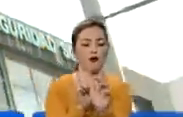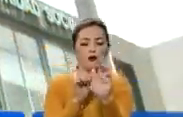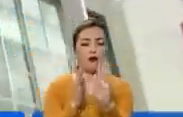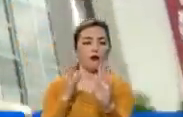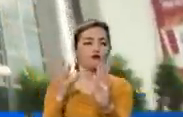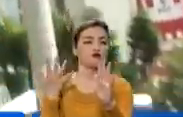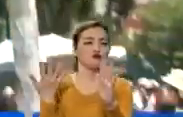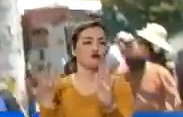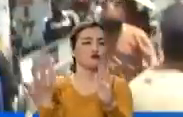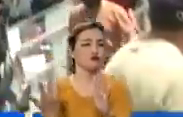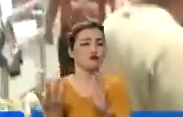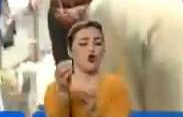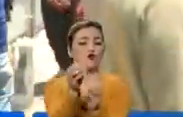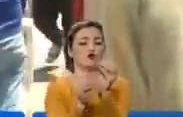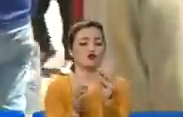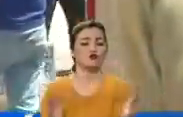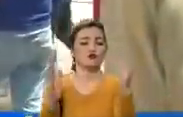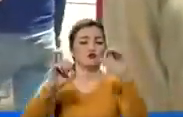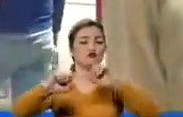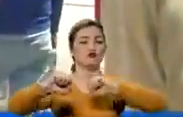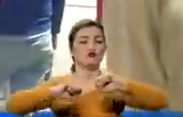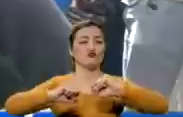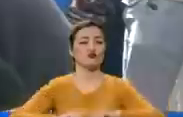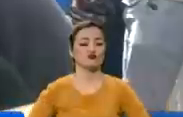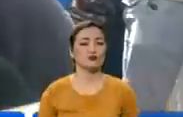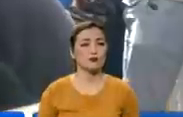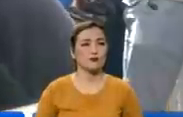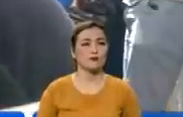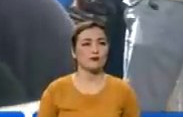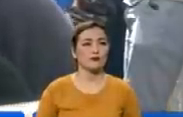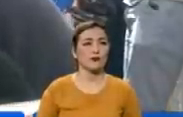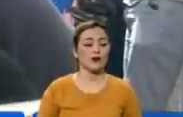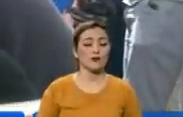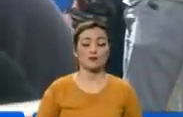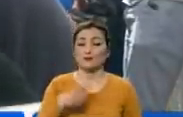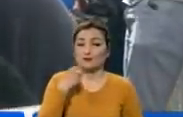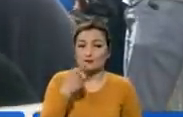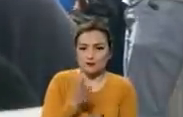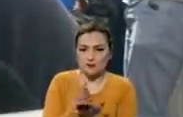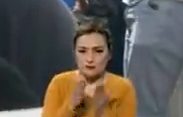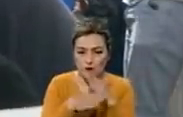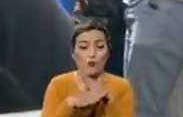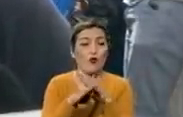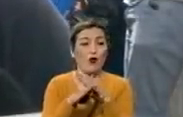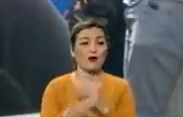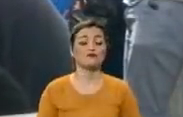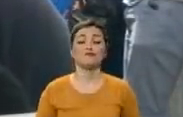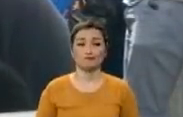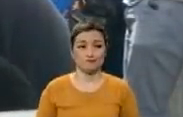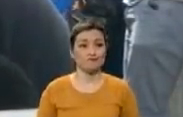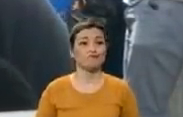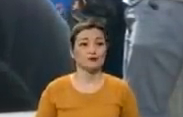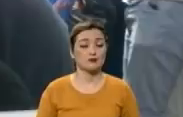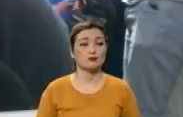que llegan hasta las oficinas matriz a realizar sus trámites. Dicen una cosa, pero cuando se va a acceder se bloquea de la nada, o sea, no